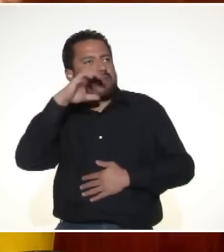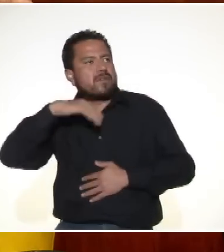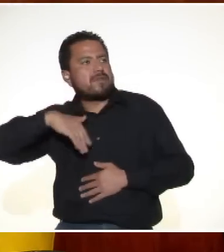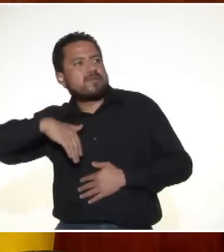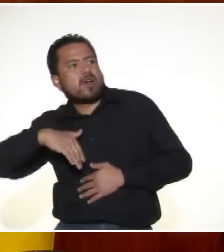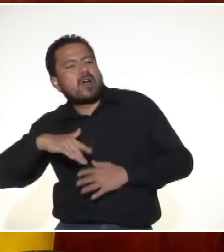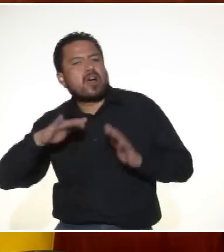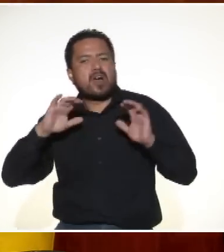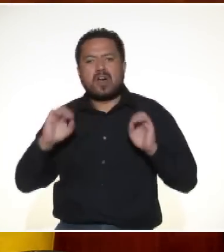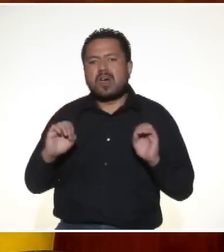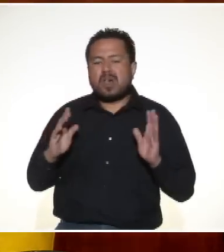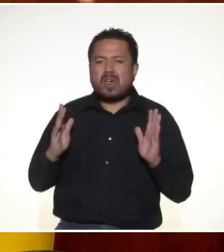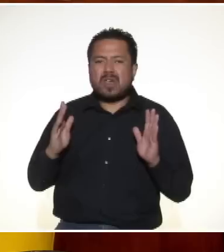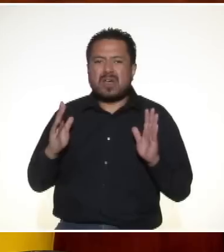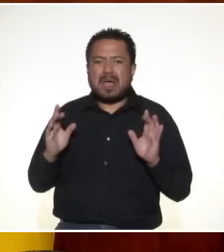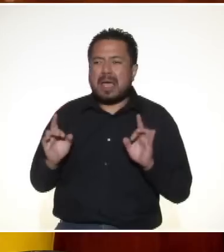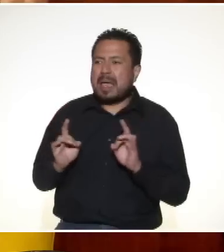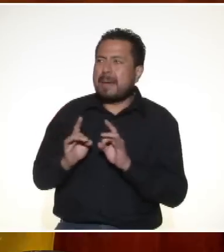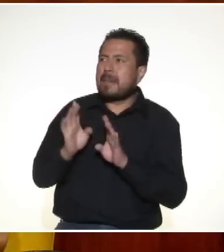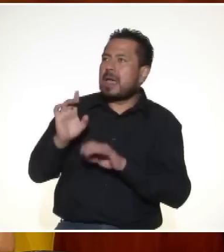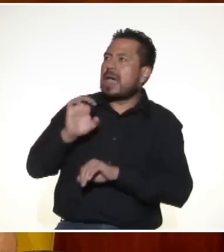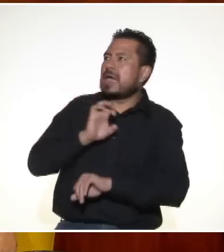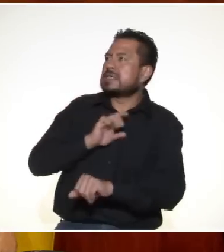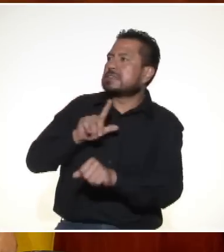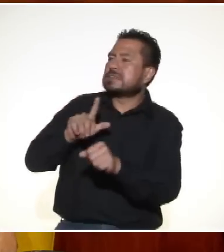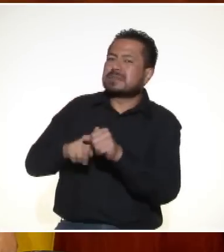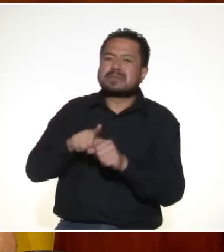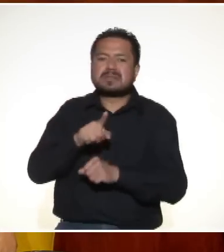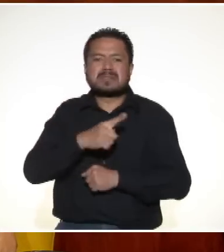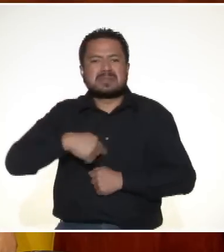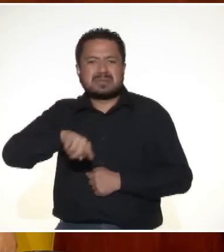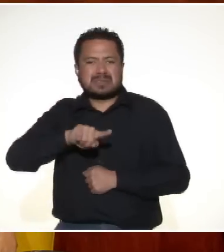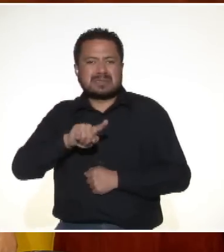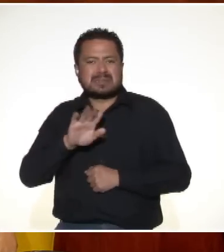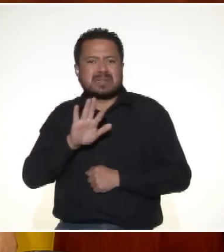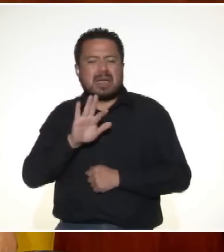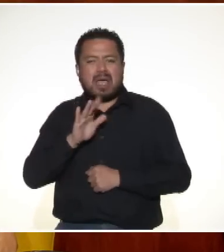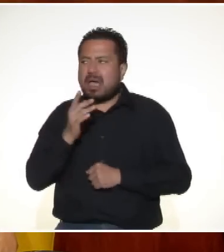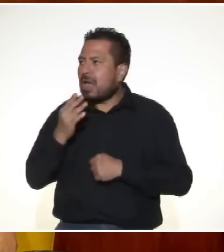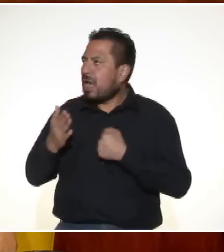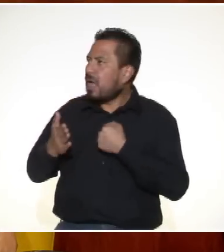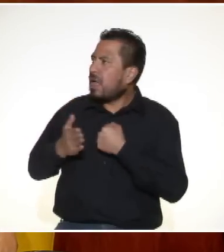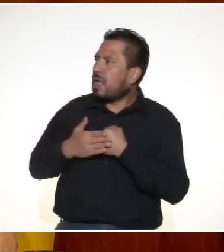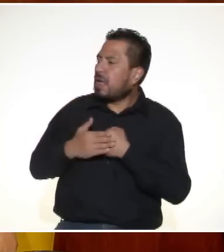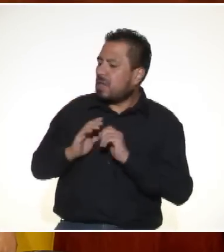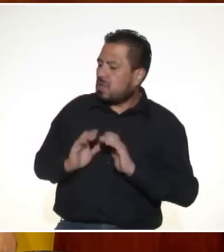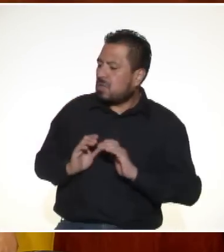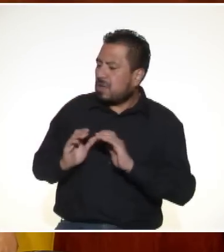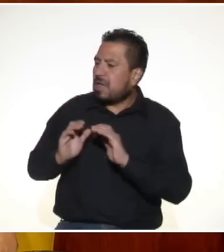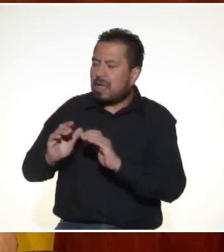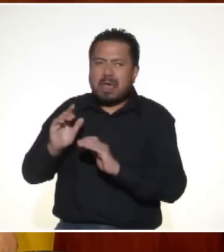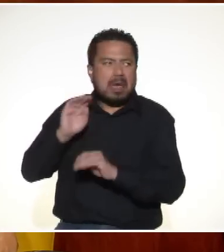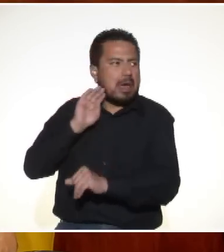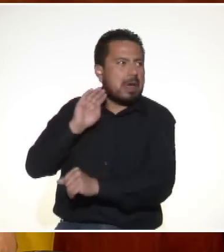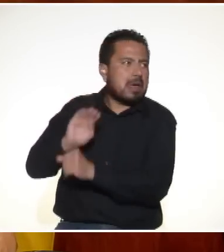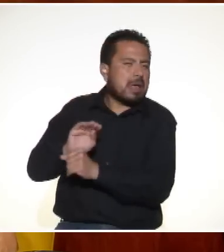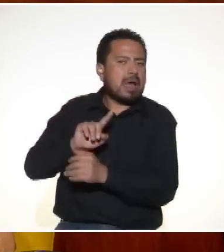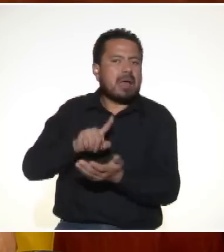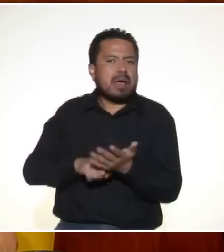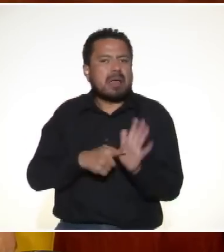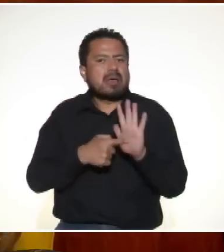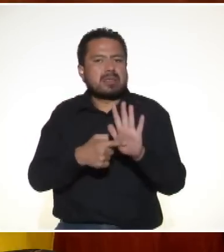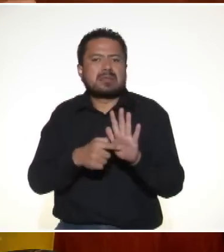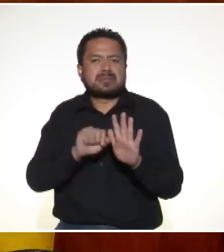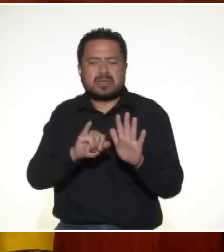querer, no sé, tomar un momento especial, evitamos las indicaciones de prevención que ya se tiene demostrado que